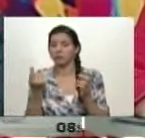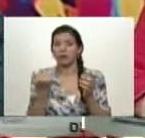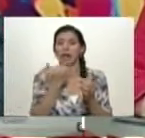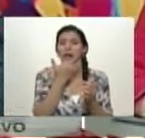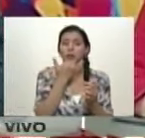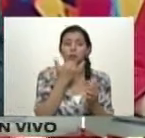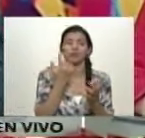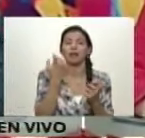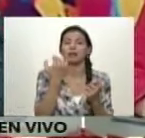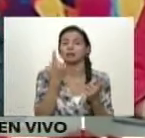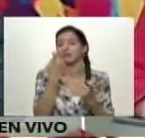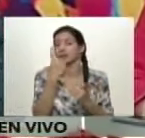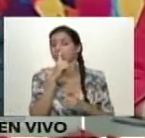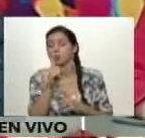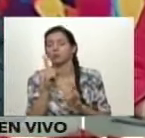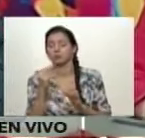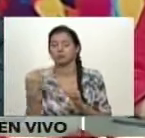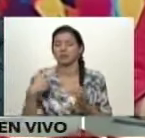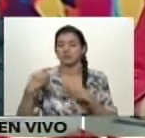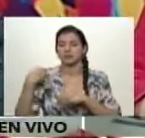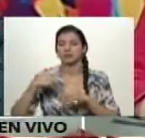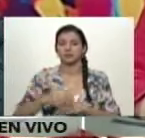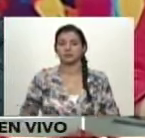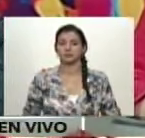pregunto. Bueno.